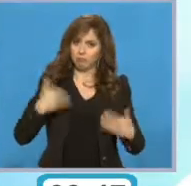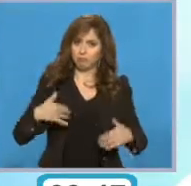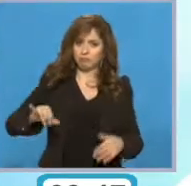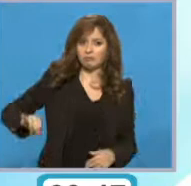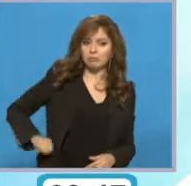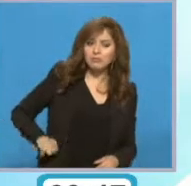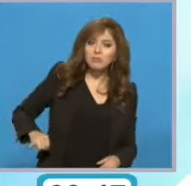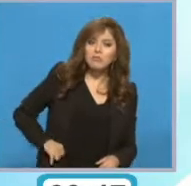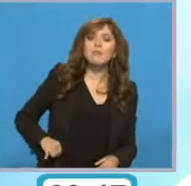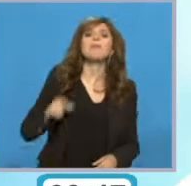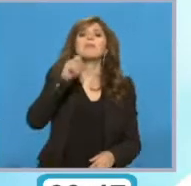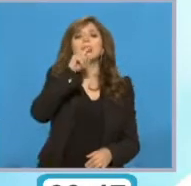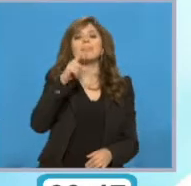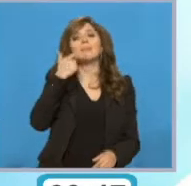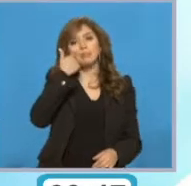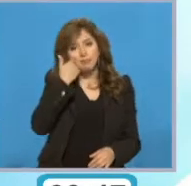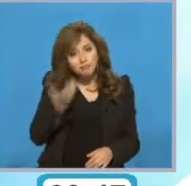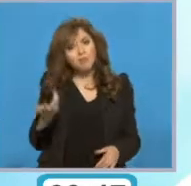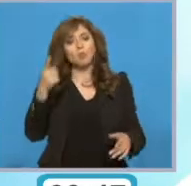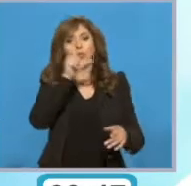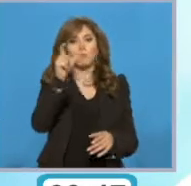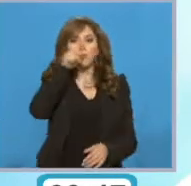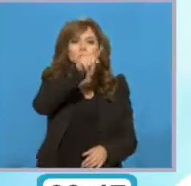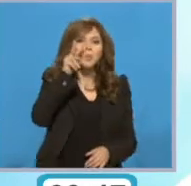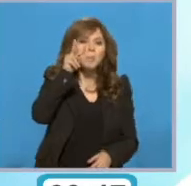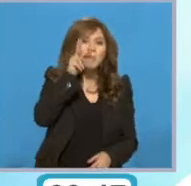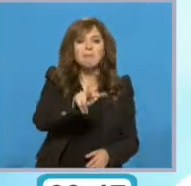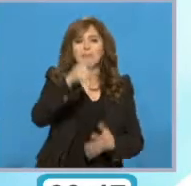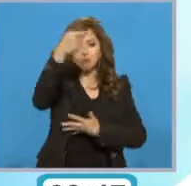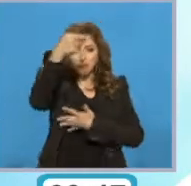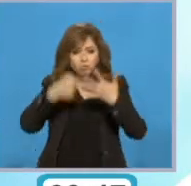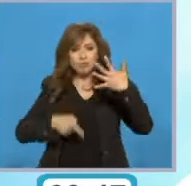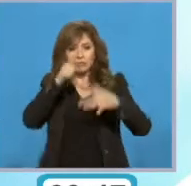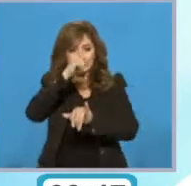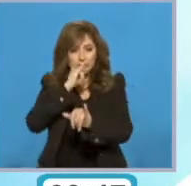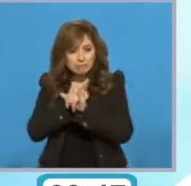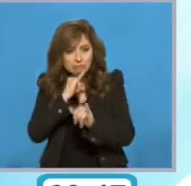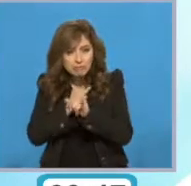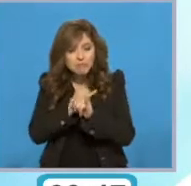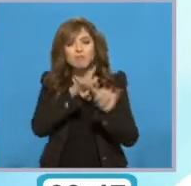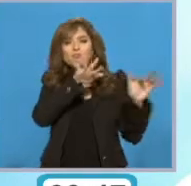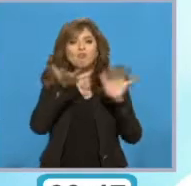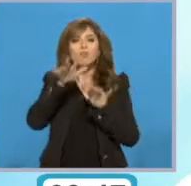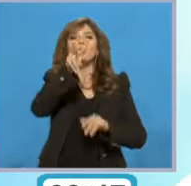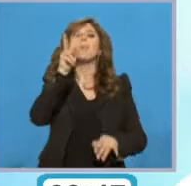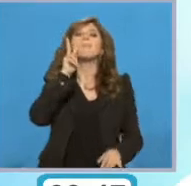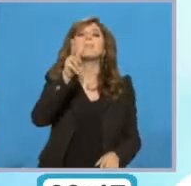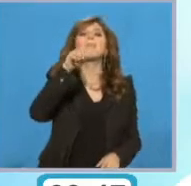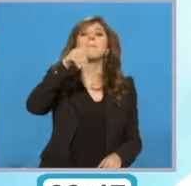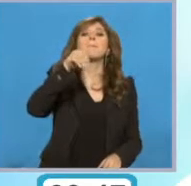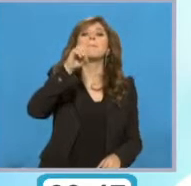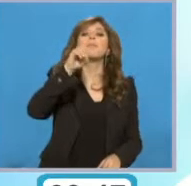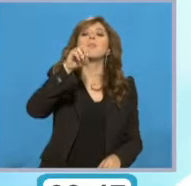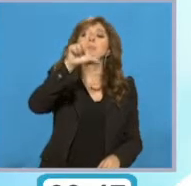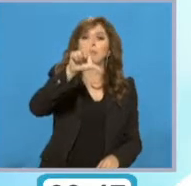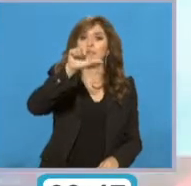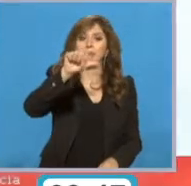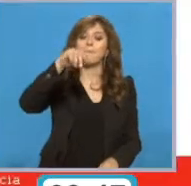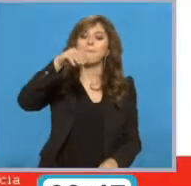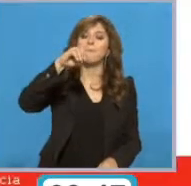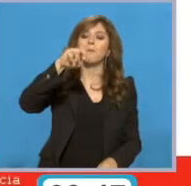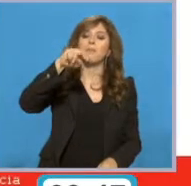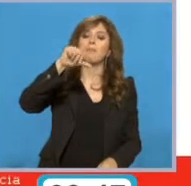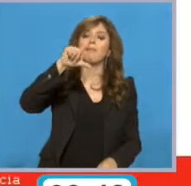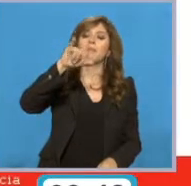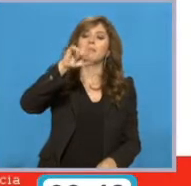Y queremos además, que además de admirar el sitio, vale la pena consultar el sitio de la Mona Lisa temprana, que está sostenido